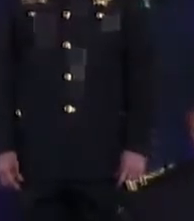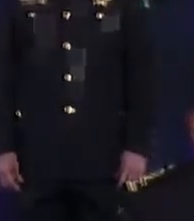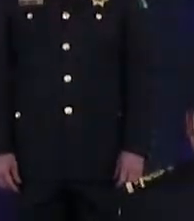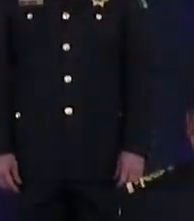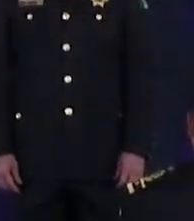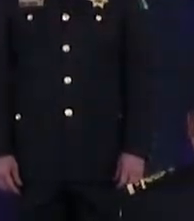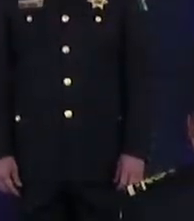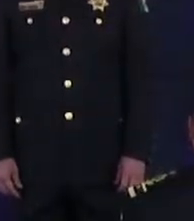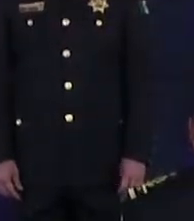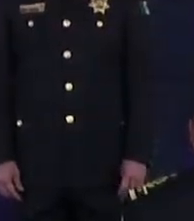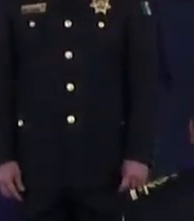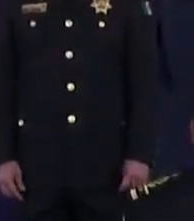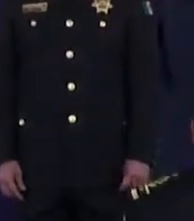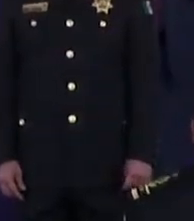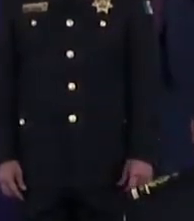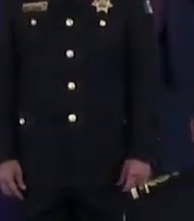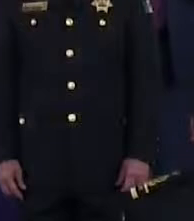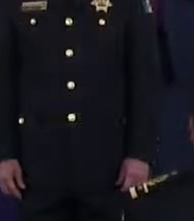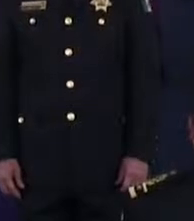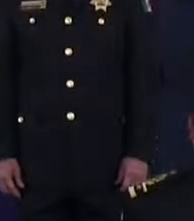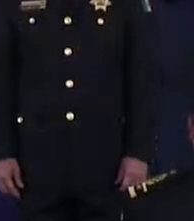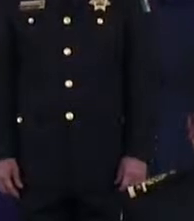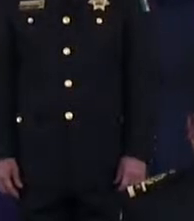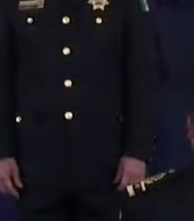Secretaría de Seguridad Pública.